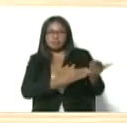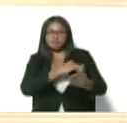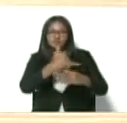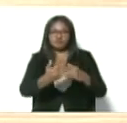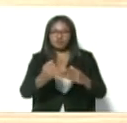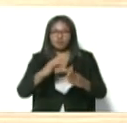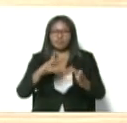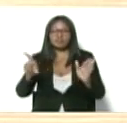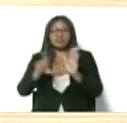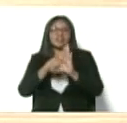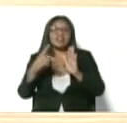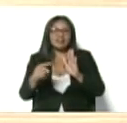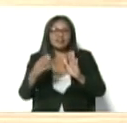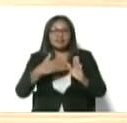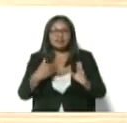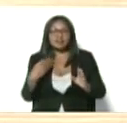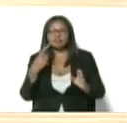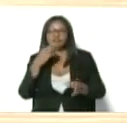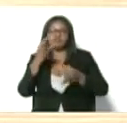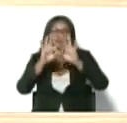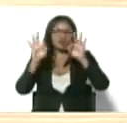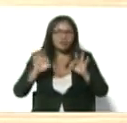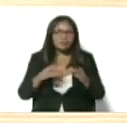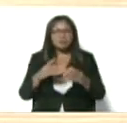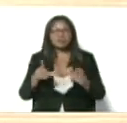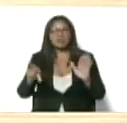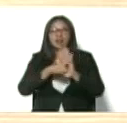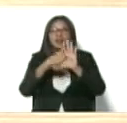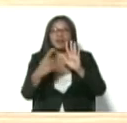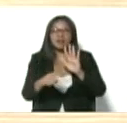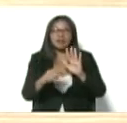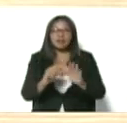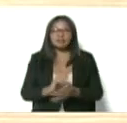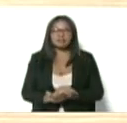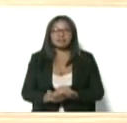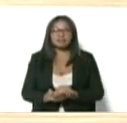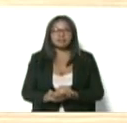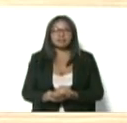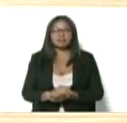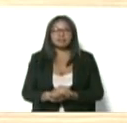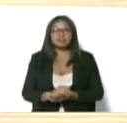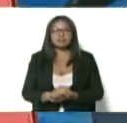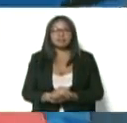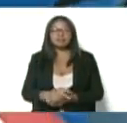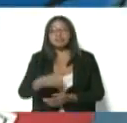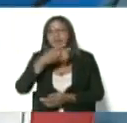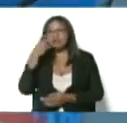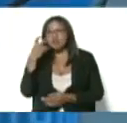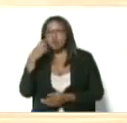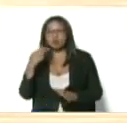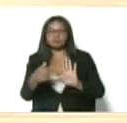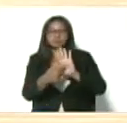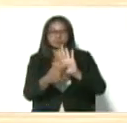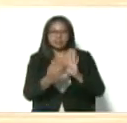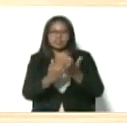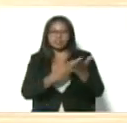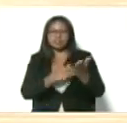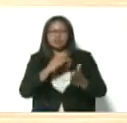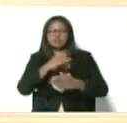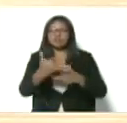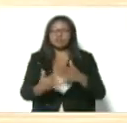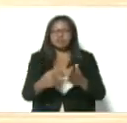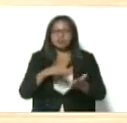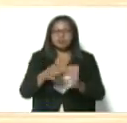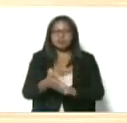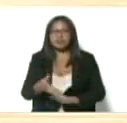de reforma parcial de la ley orgánica de drogas este anteproyecto de ley lo ha hecho